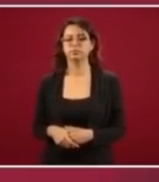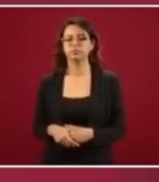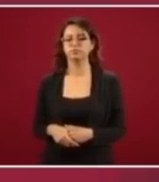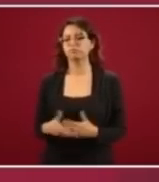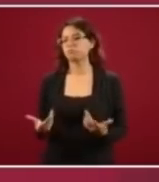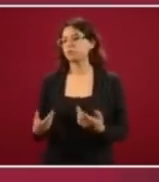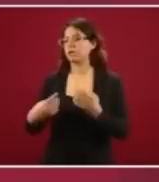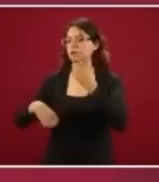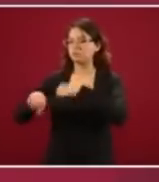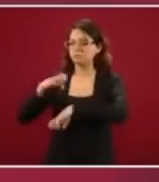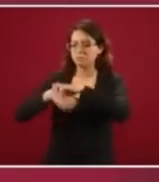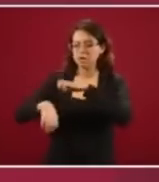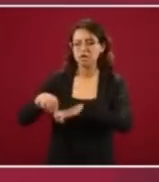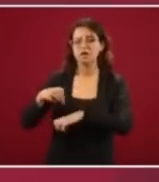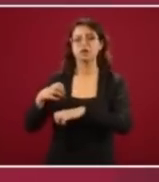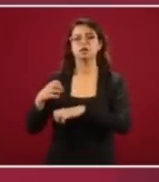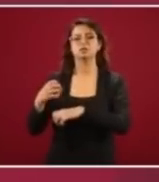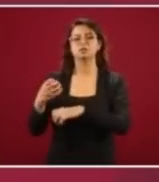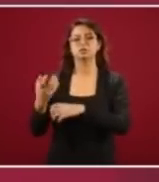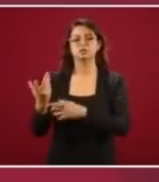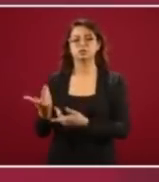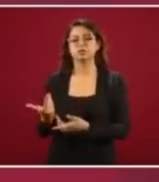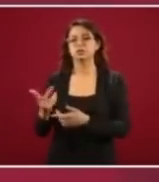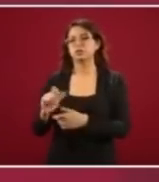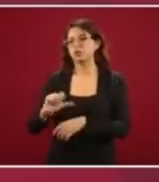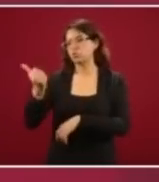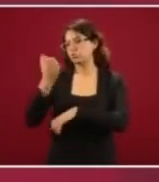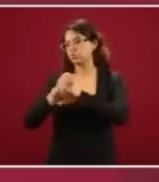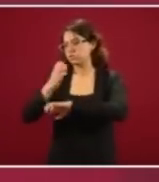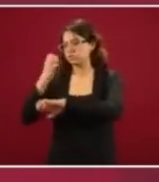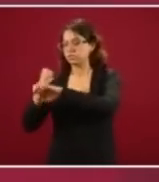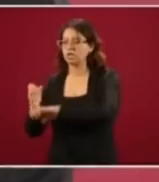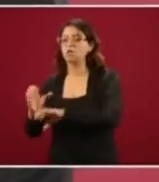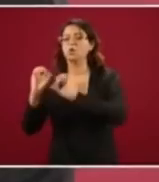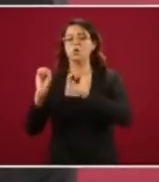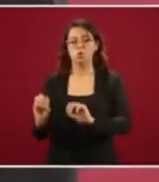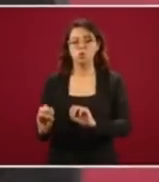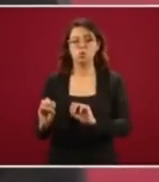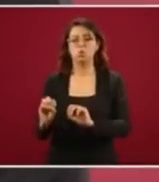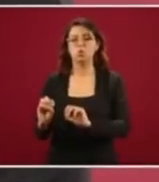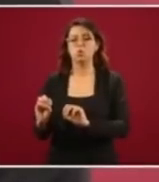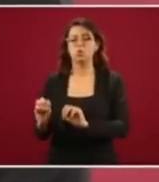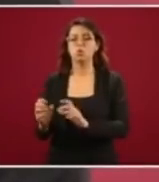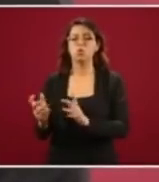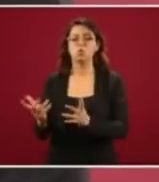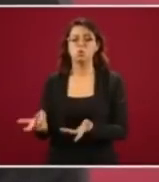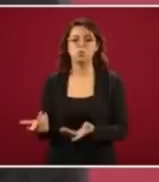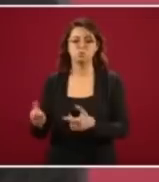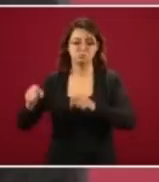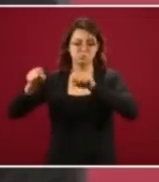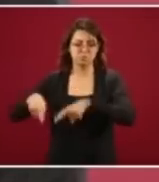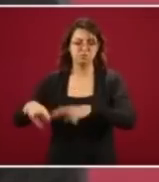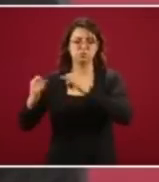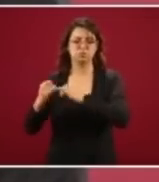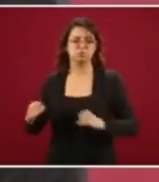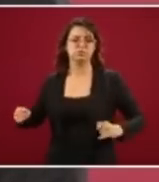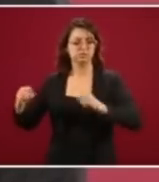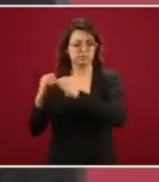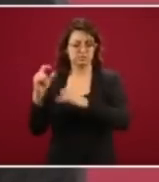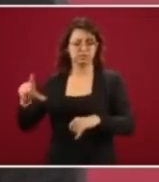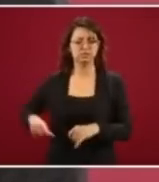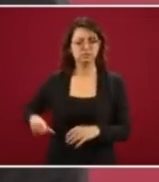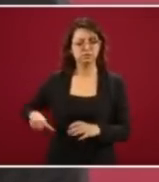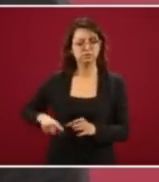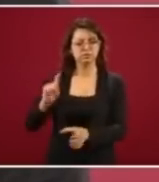las empresas para estatales o de las dependencias